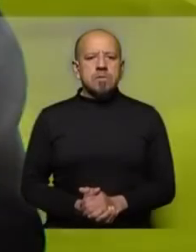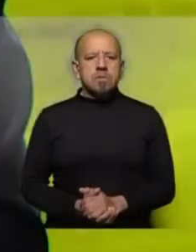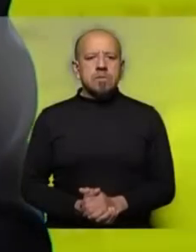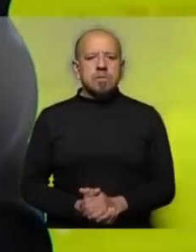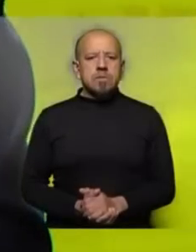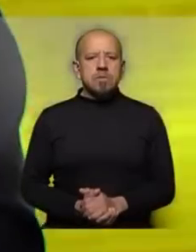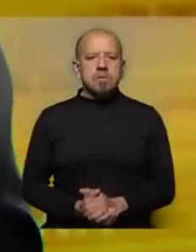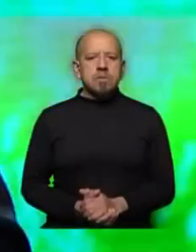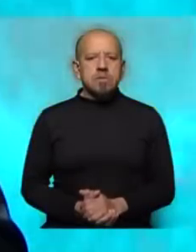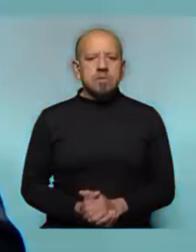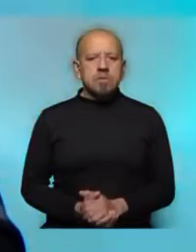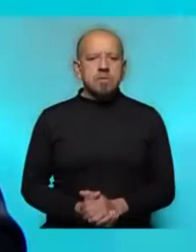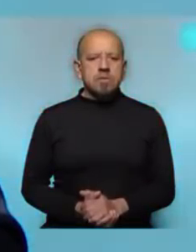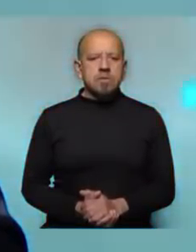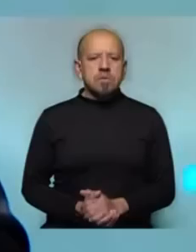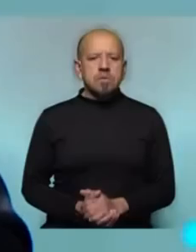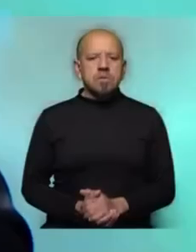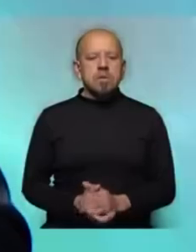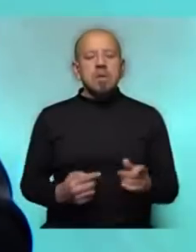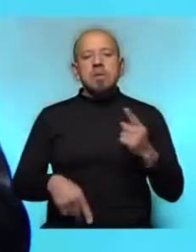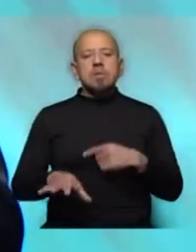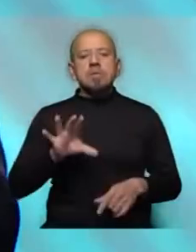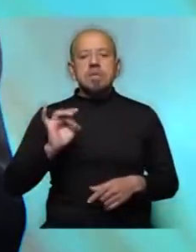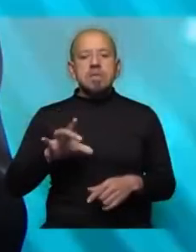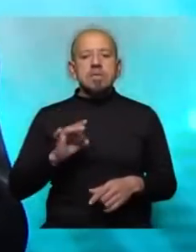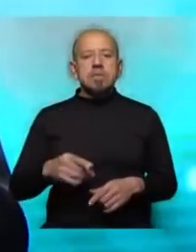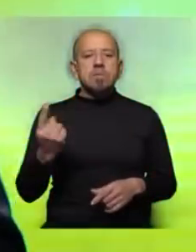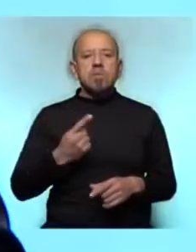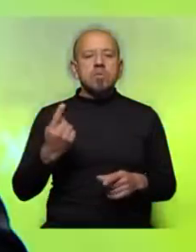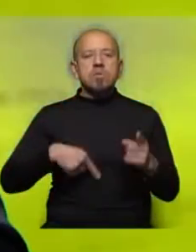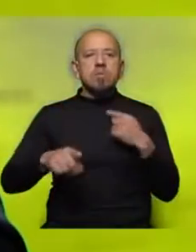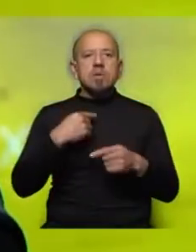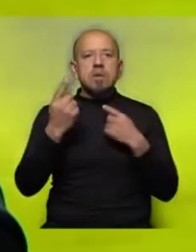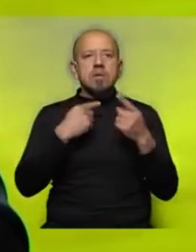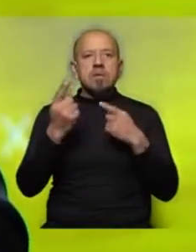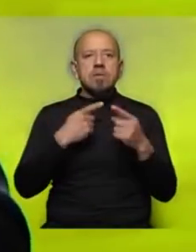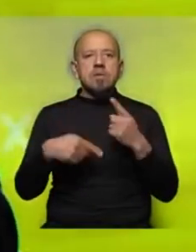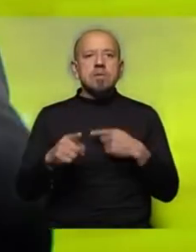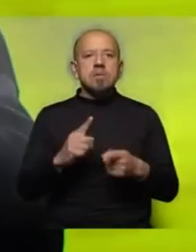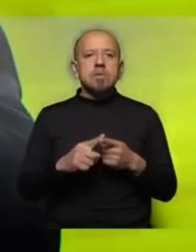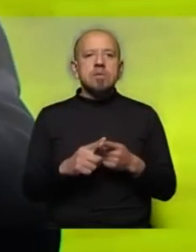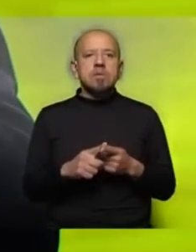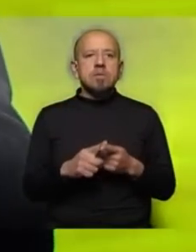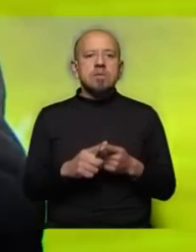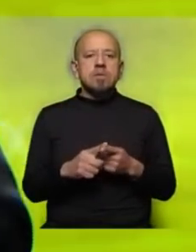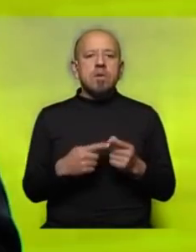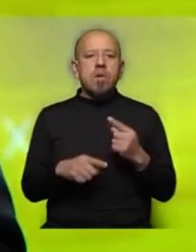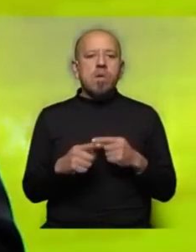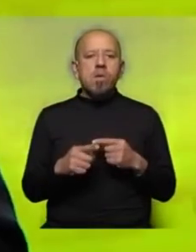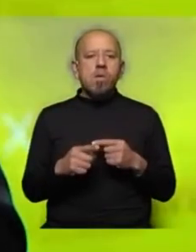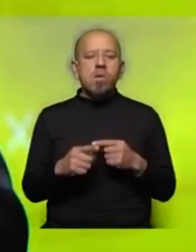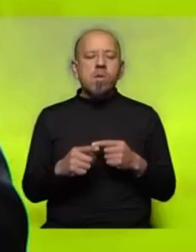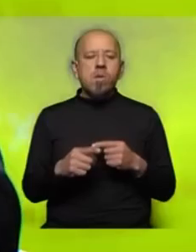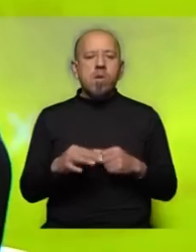vayan 15 minutos por delante para charlar de salud con el doctor diría Florencio Sánchez aunque se refería a otro tipo de